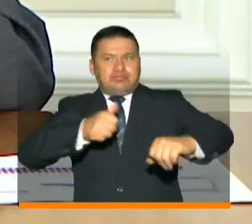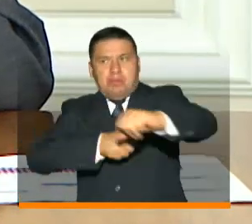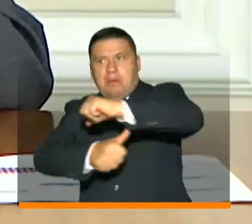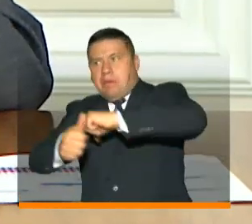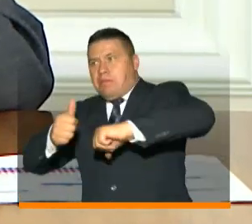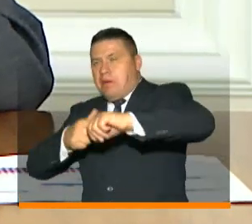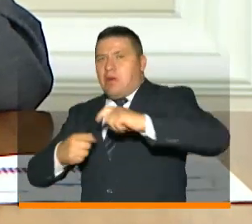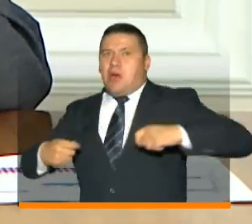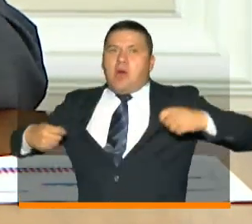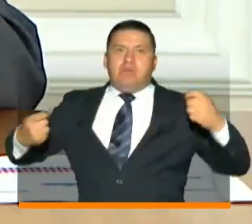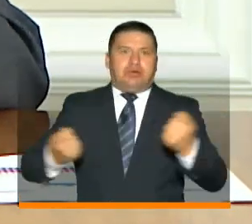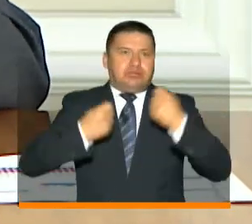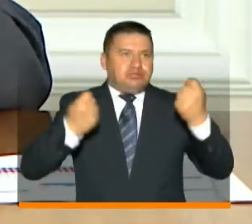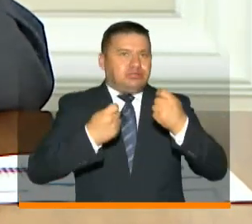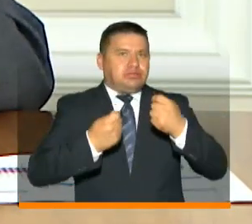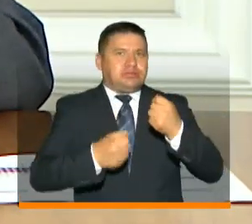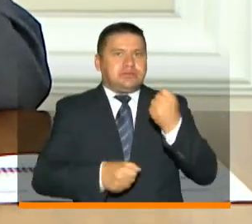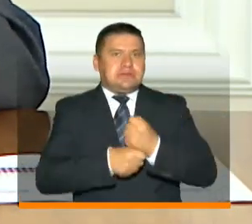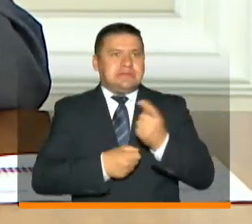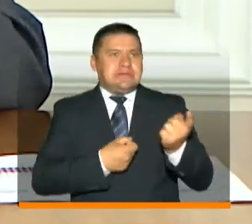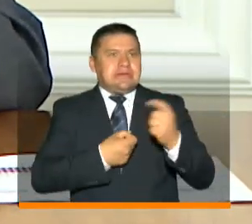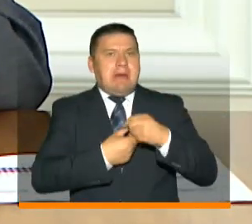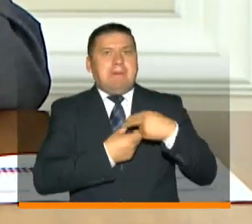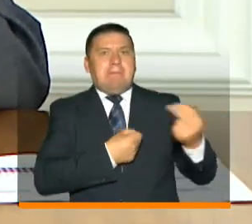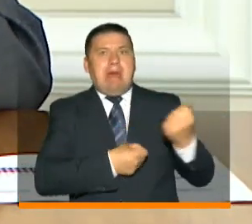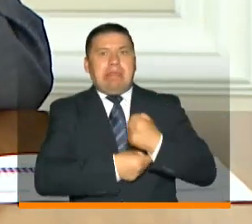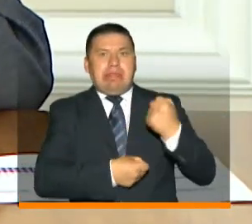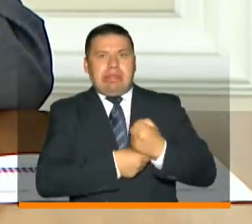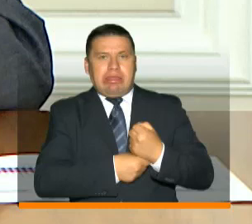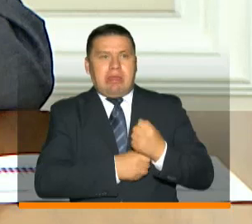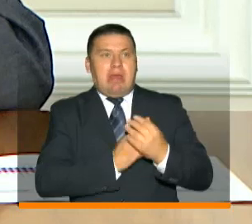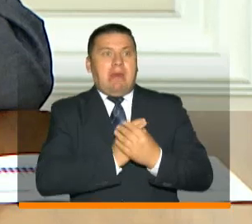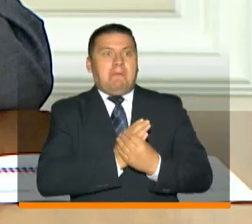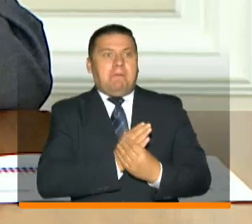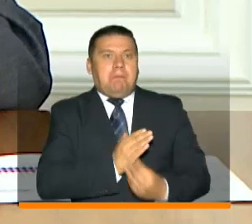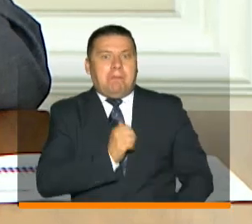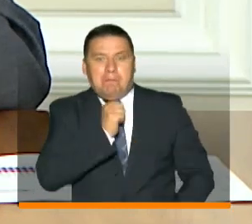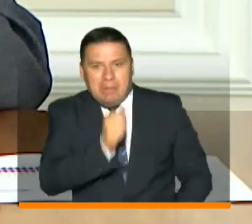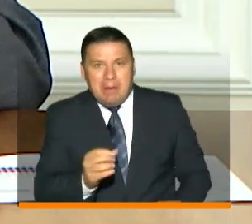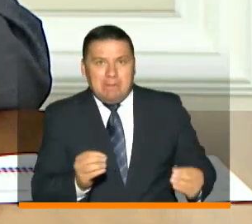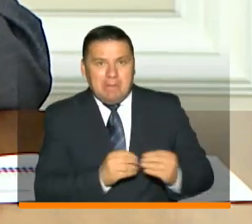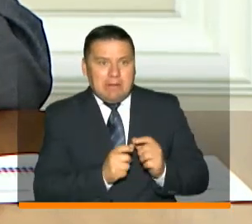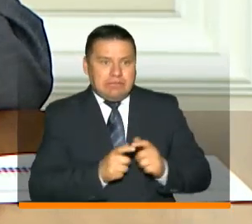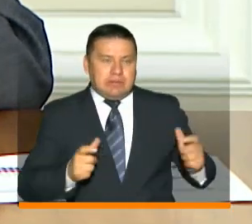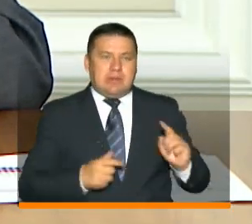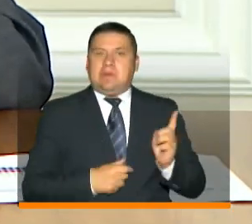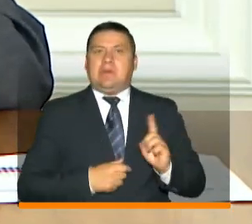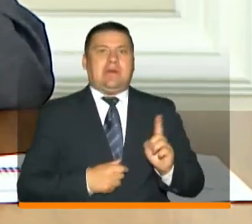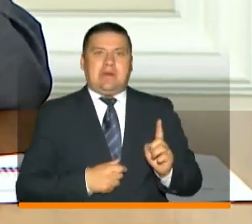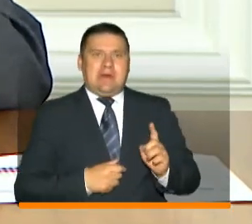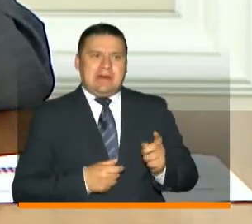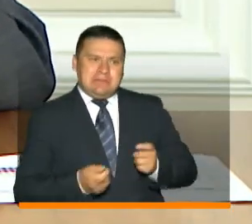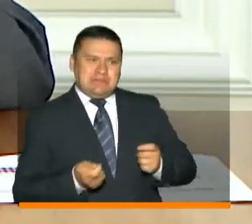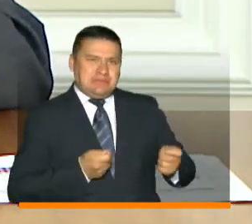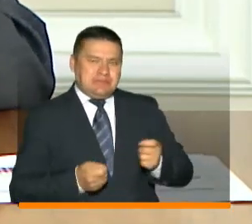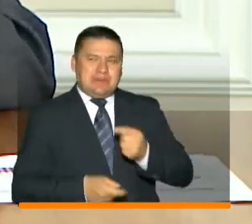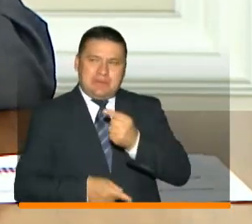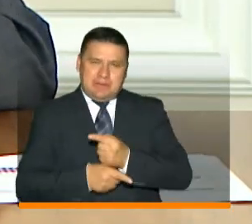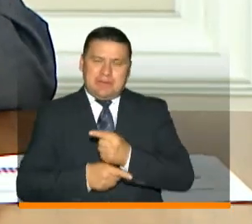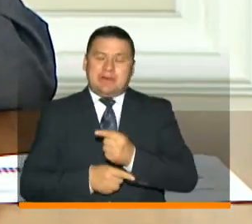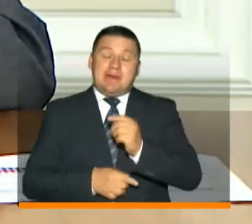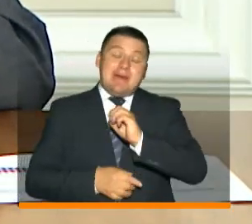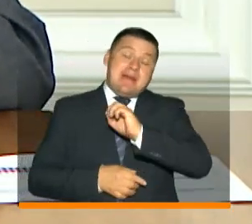y propiciando que las cifras de desempleo, que la pobreza no afecte al país de una manera tan extensa, lo cual